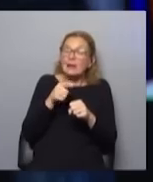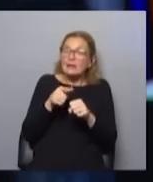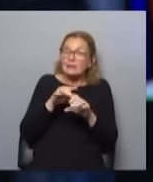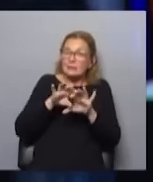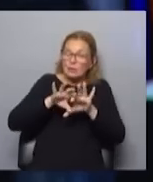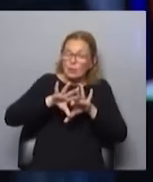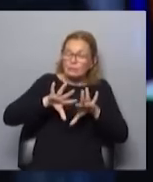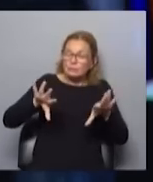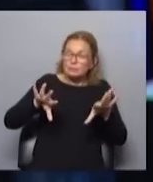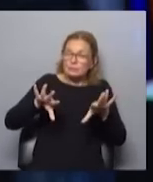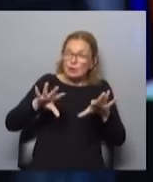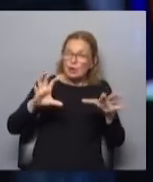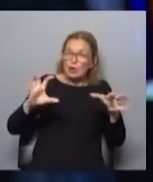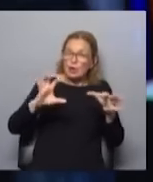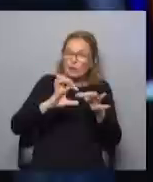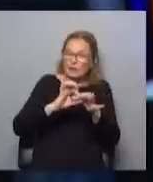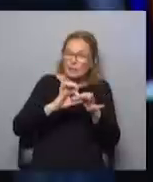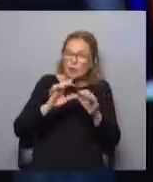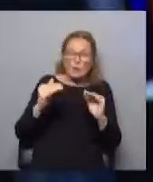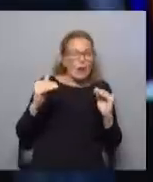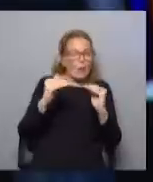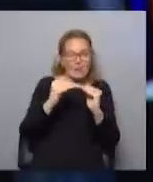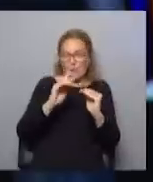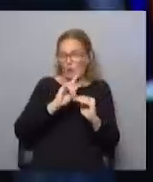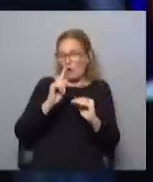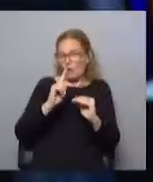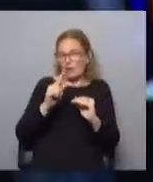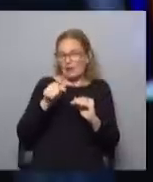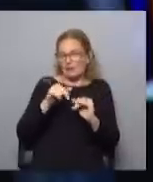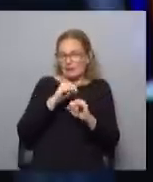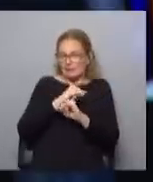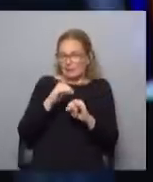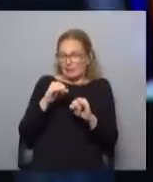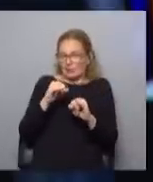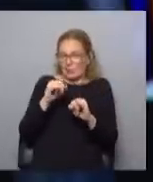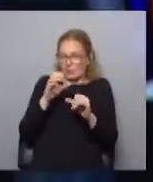que tiene que conectarse con la gestión pero que no es lo mismo hay terminadas